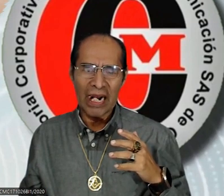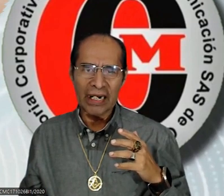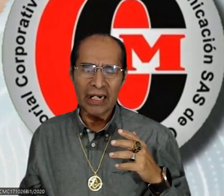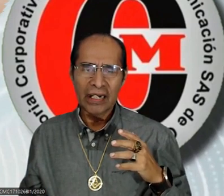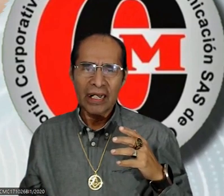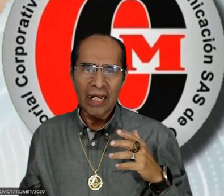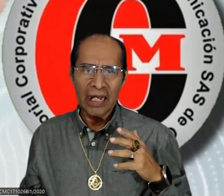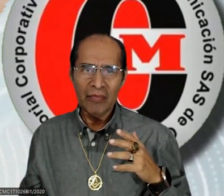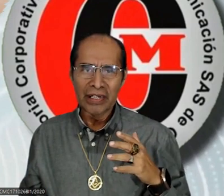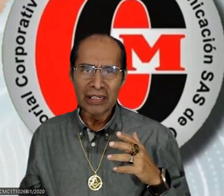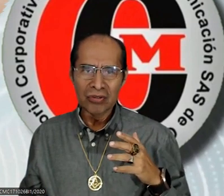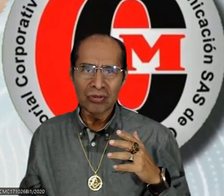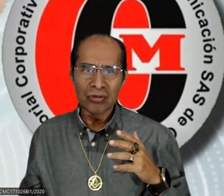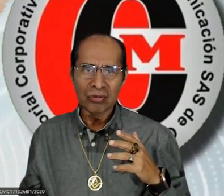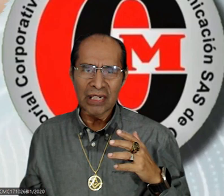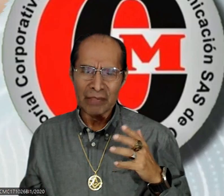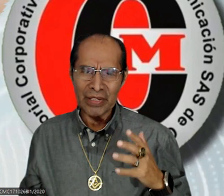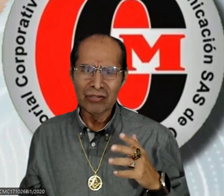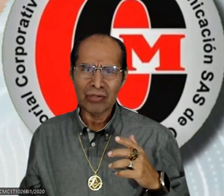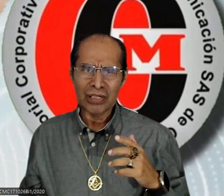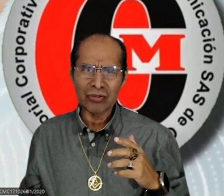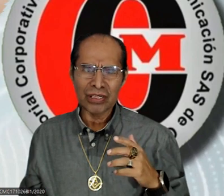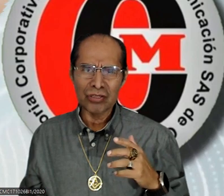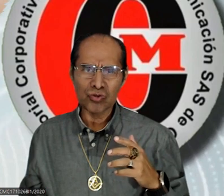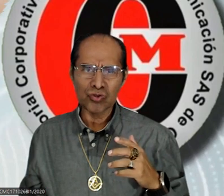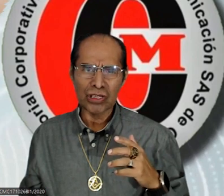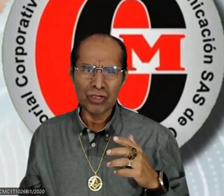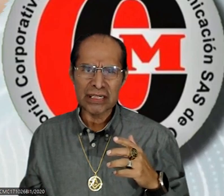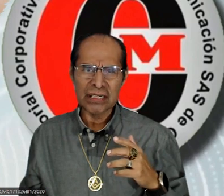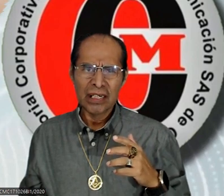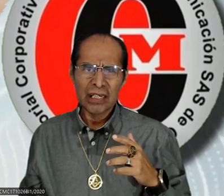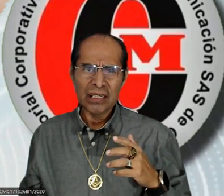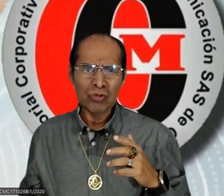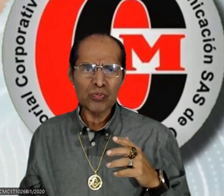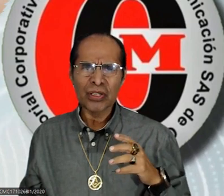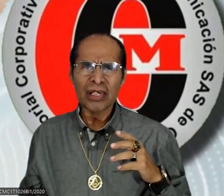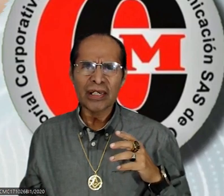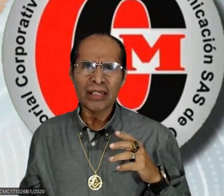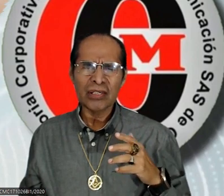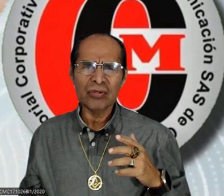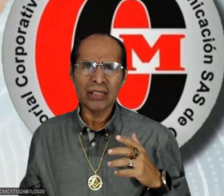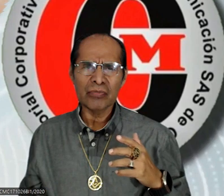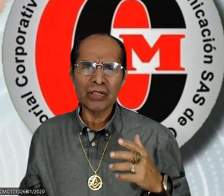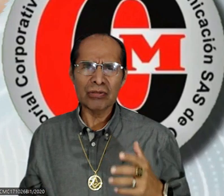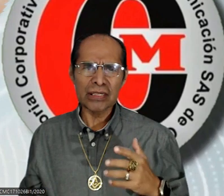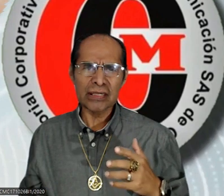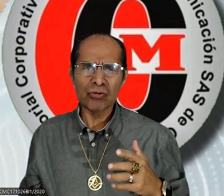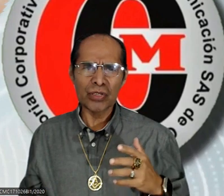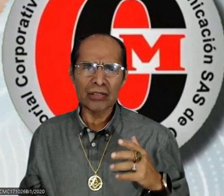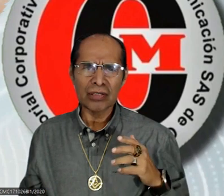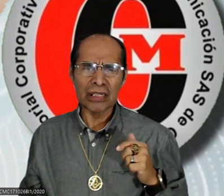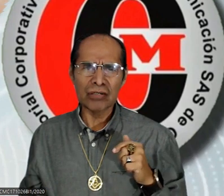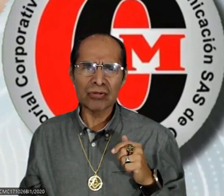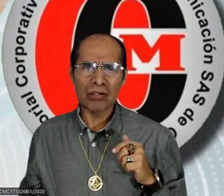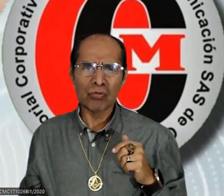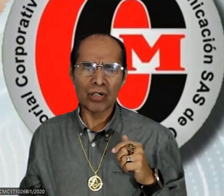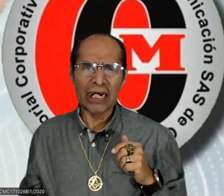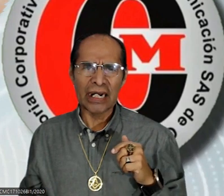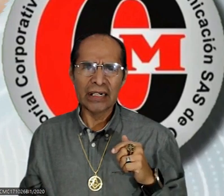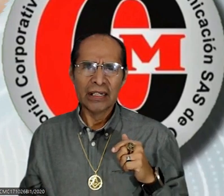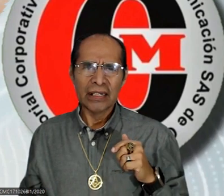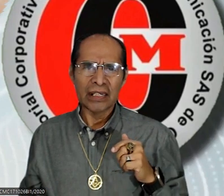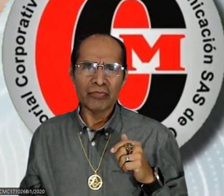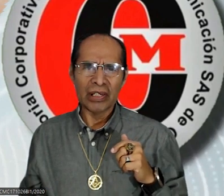en Oaxaca ha venido cambiando, ha venido teniendo sus tenores. Y no es porque quiera yo quedar bien con este gobierno del ingeniero